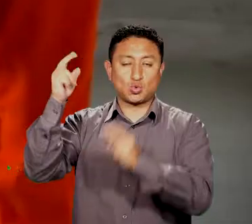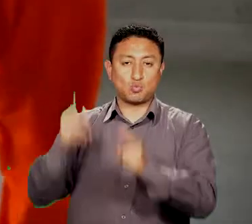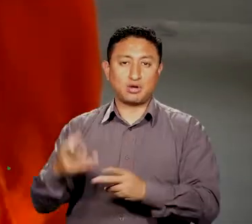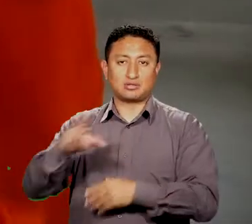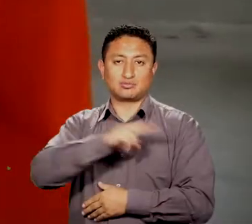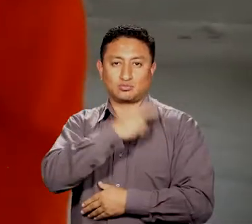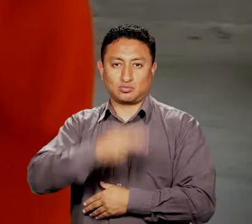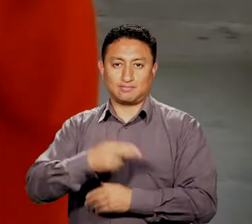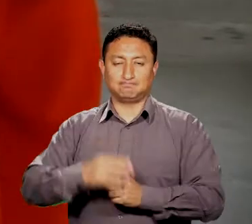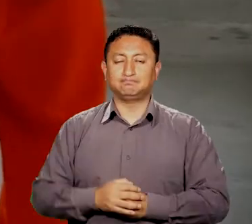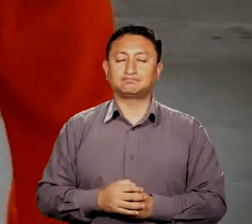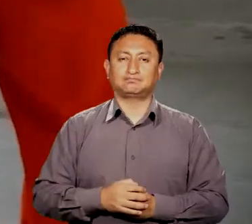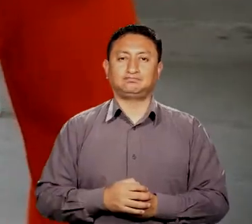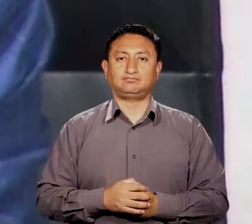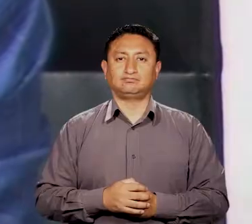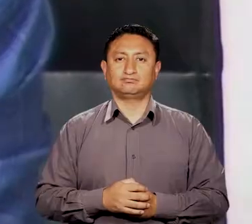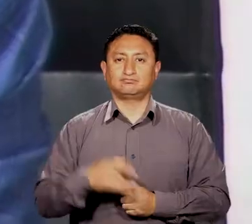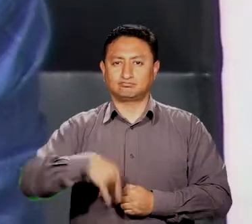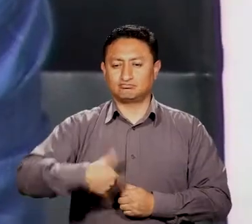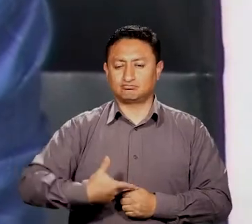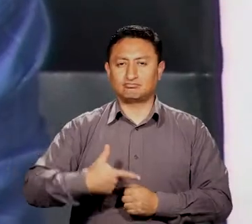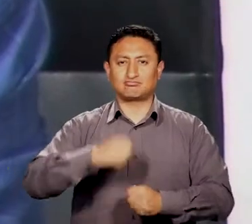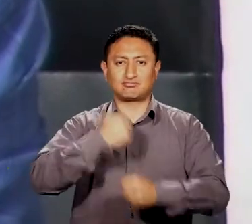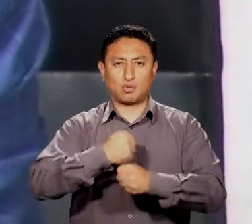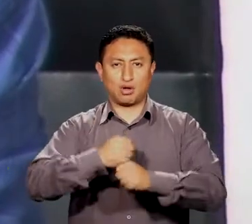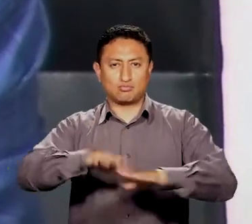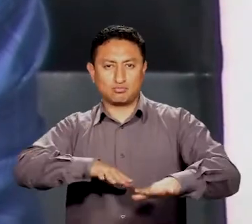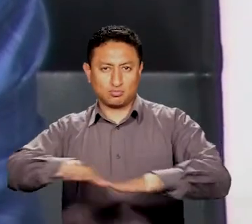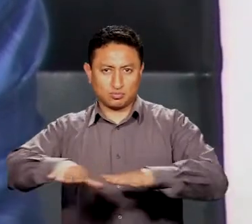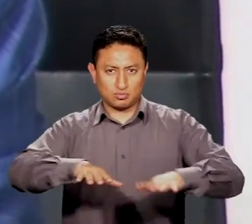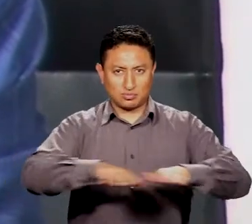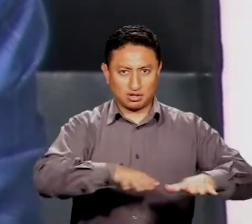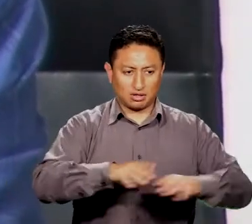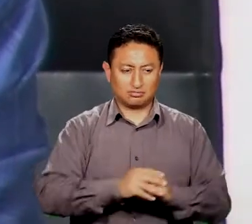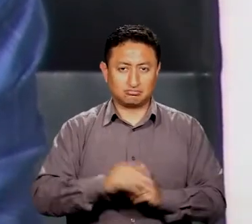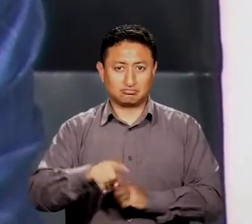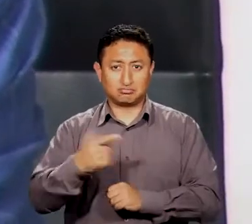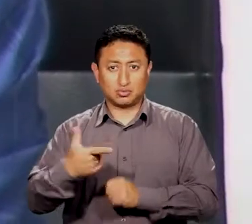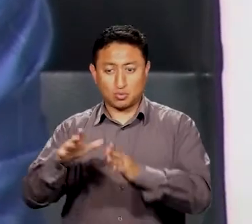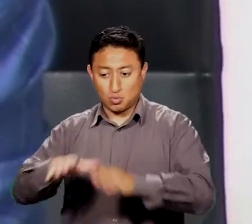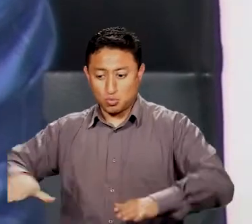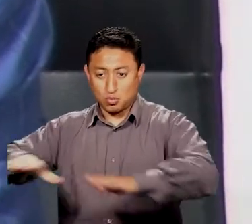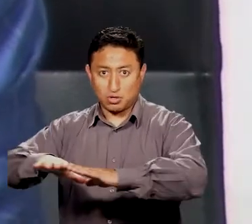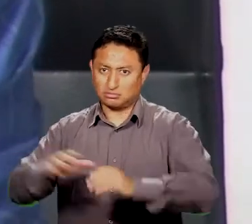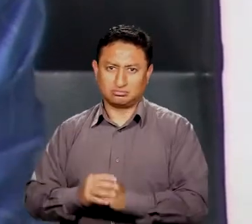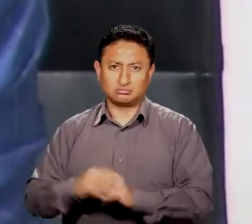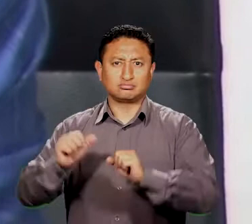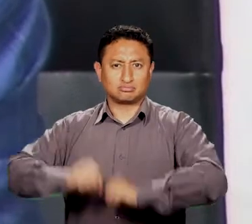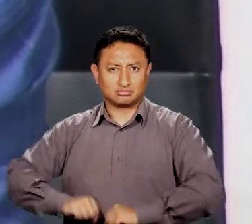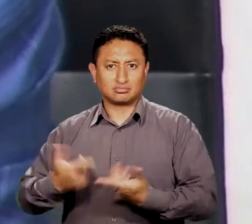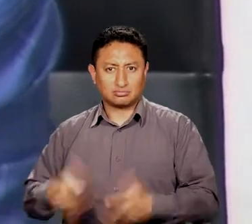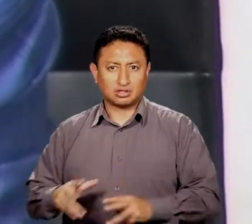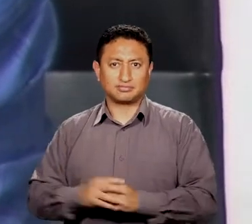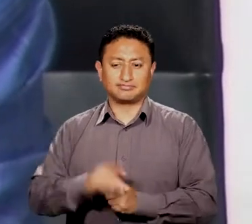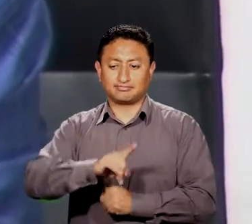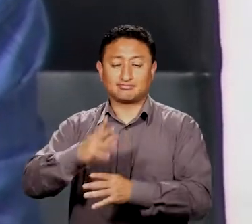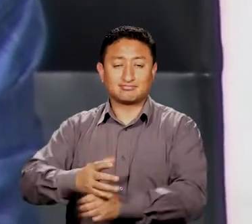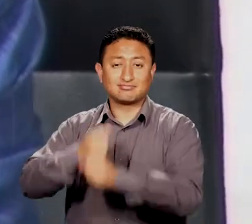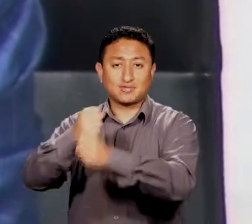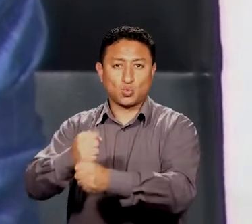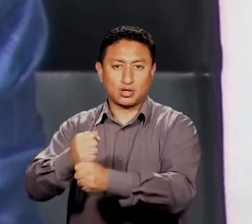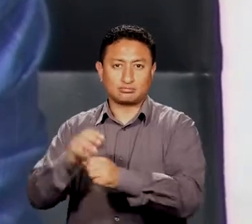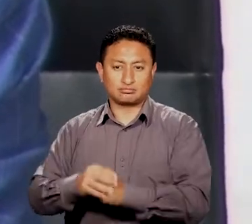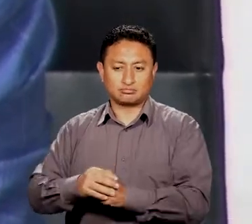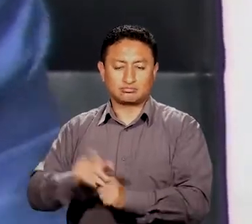y Cultos. Tenemos que tener un trabajo coordinado, no solamente en la parte logística, en la parte operativa, sino sobre todo en la